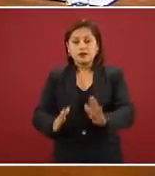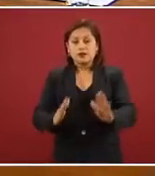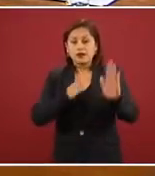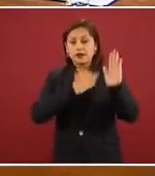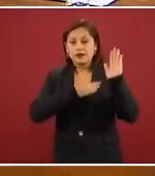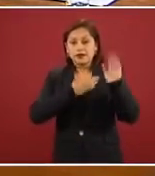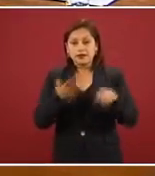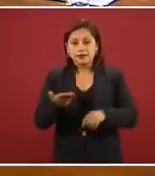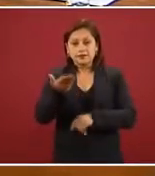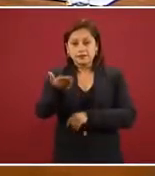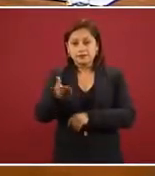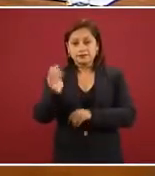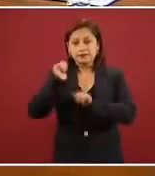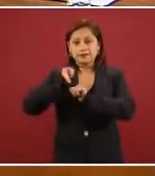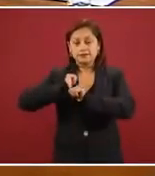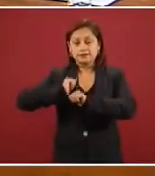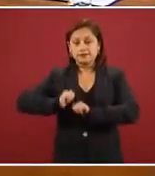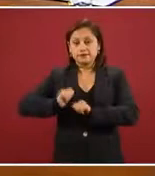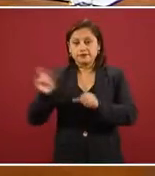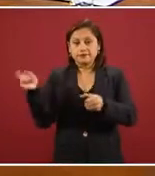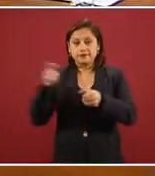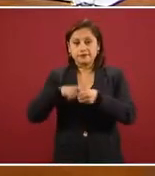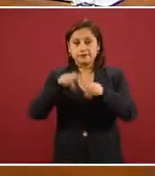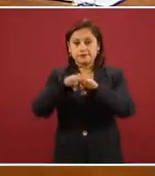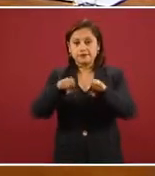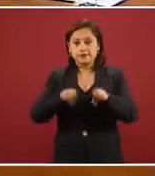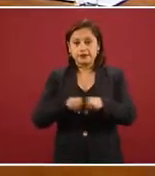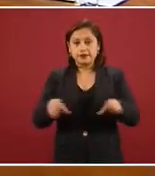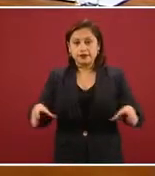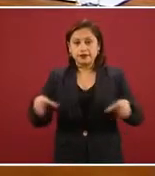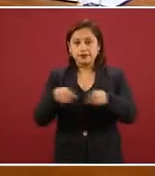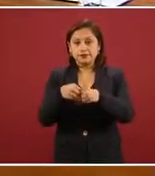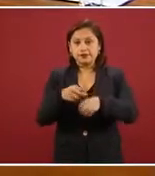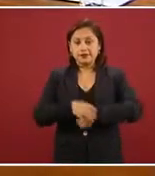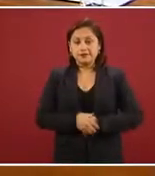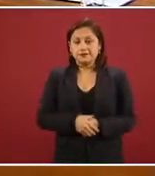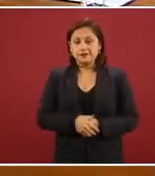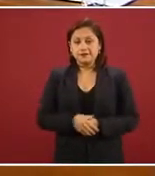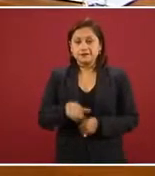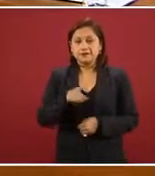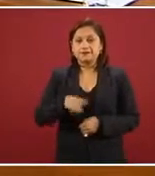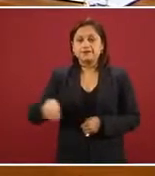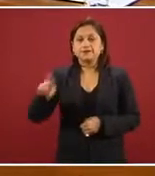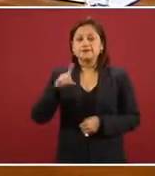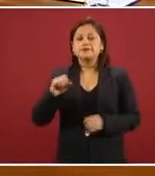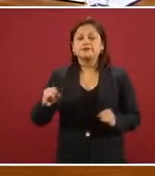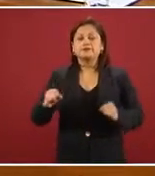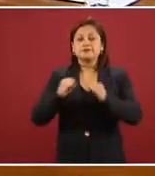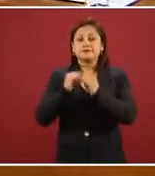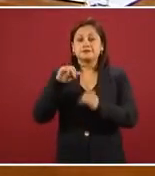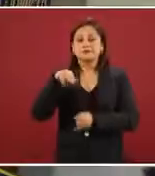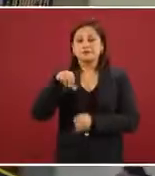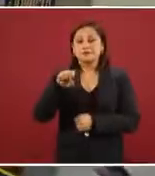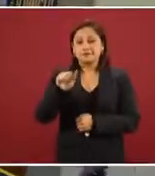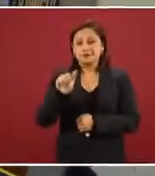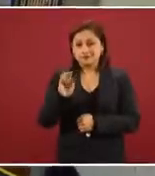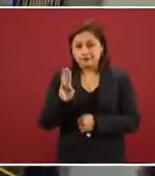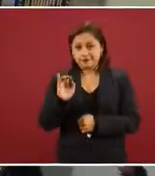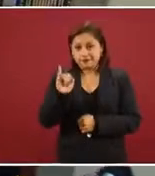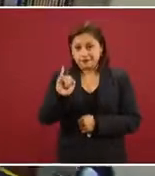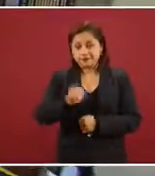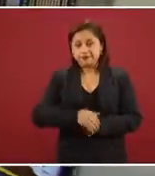integrantes de la junta de gobierno del instituto de salud para el bienestar para tal efecto pido a los